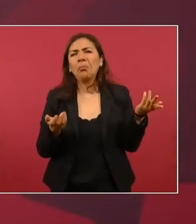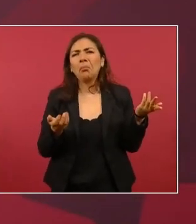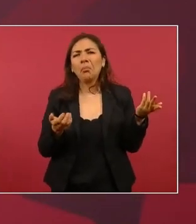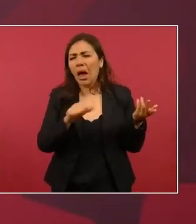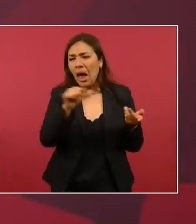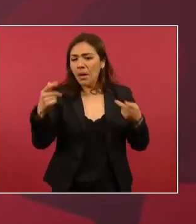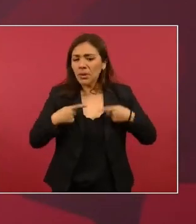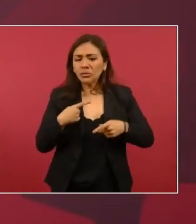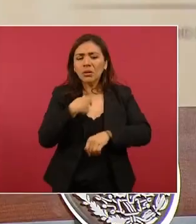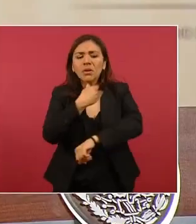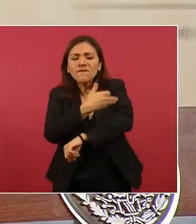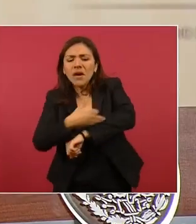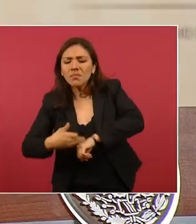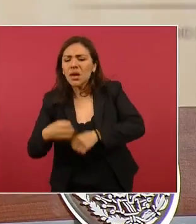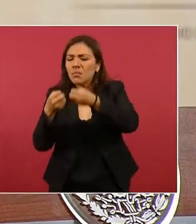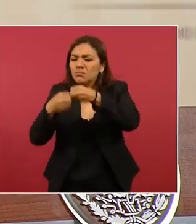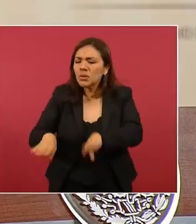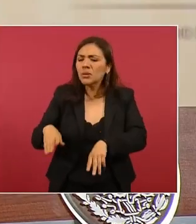de los familiares de las víctimas,